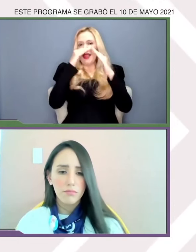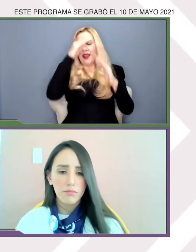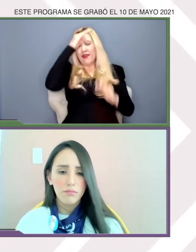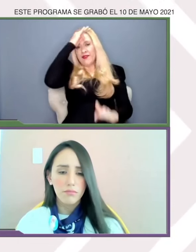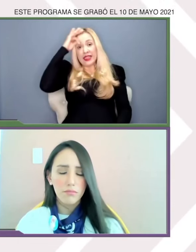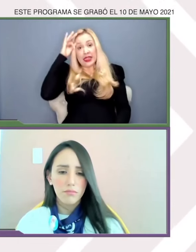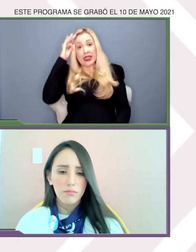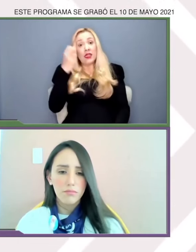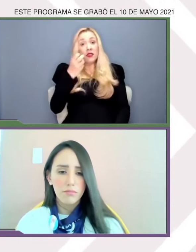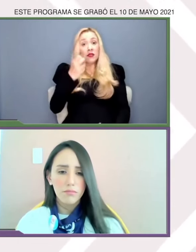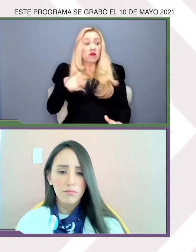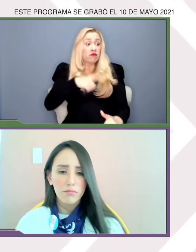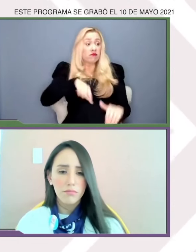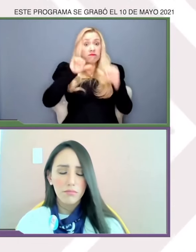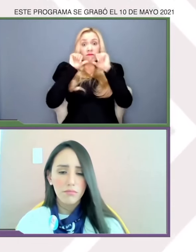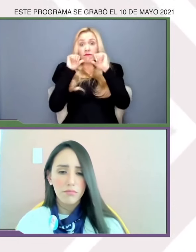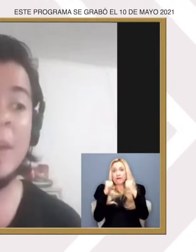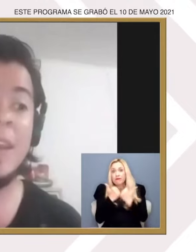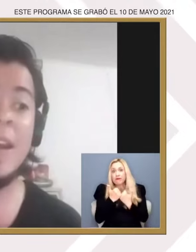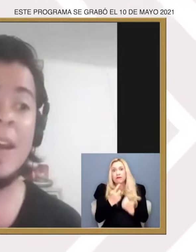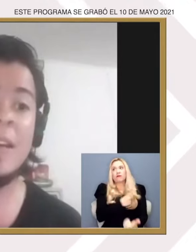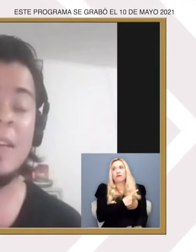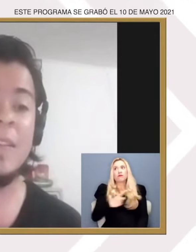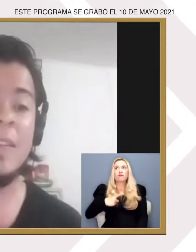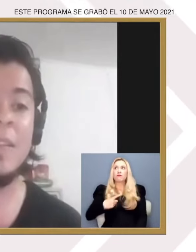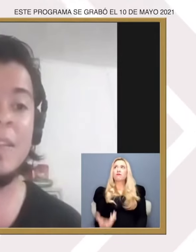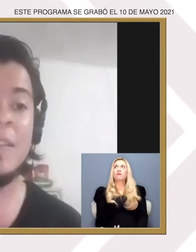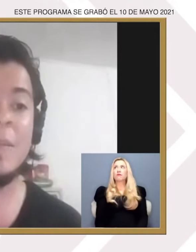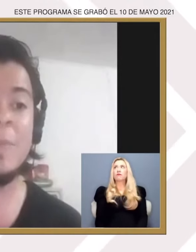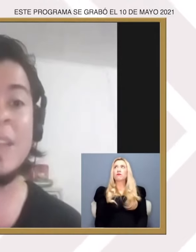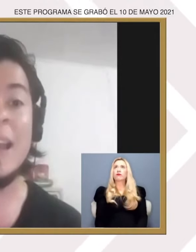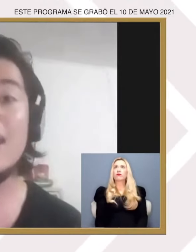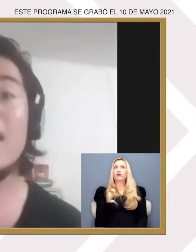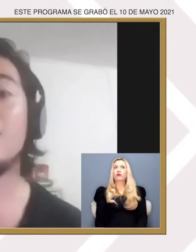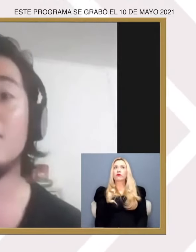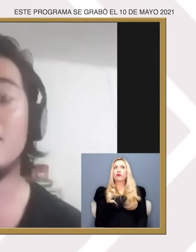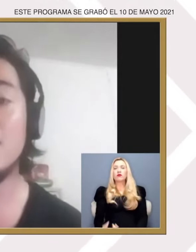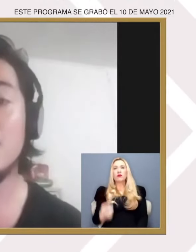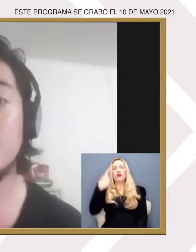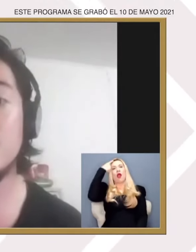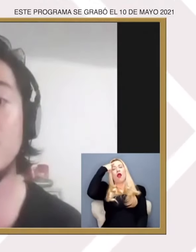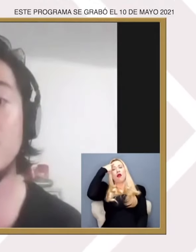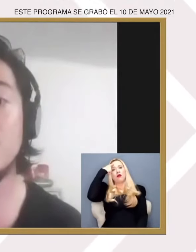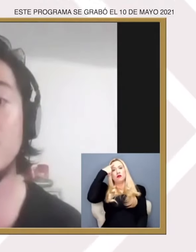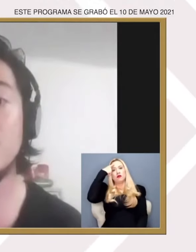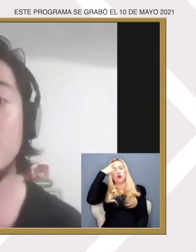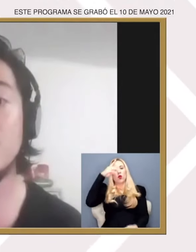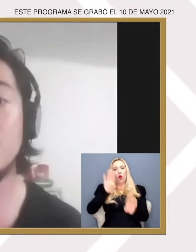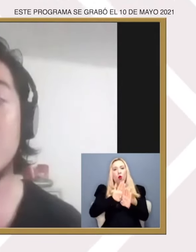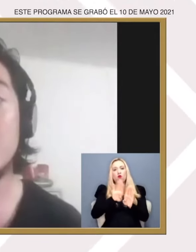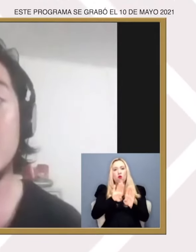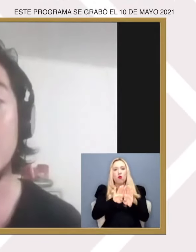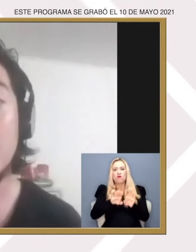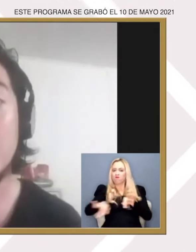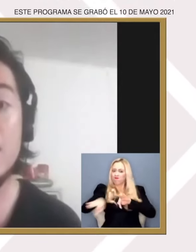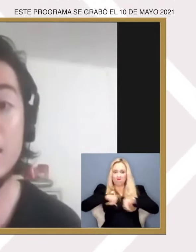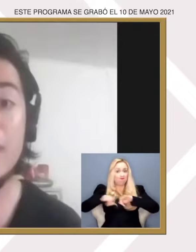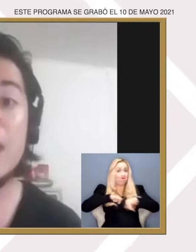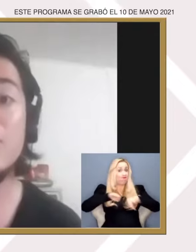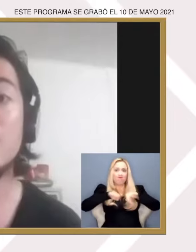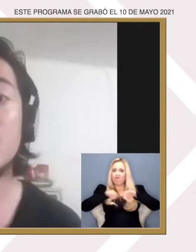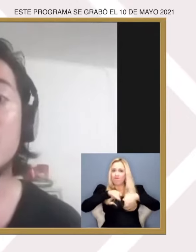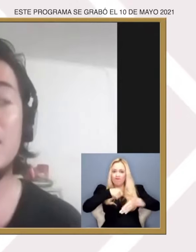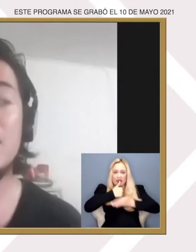civil tiene que, de alguna manera, sacar, ¿no? La chamba, sacar el